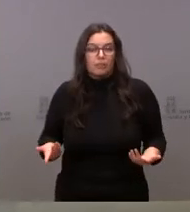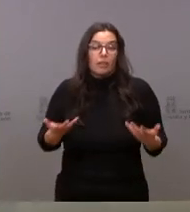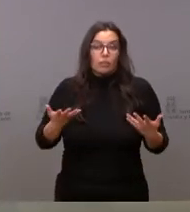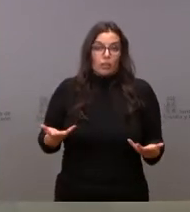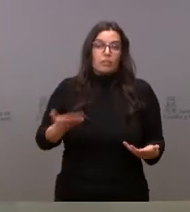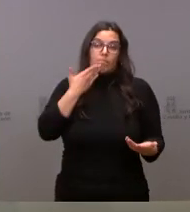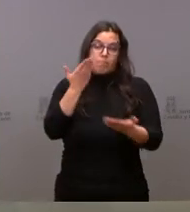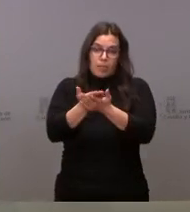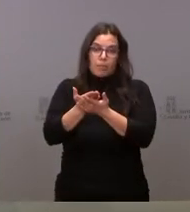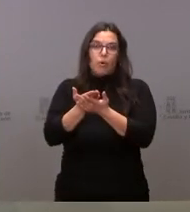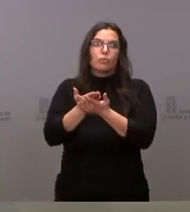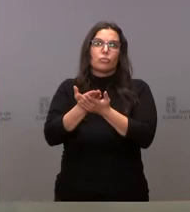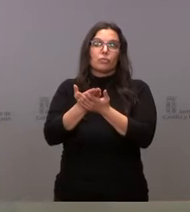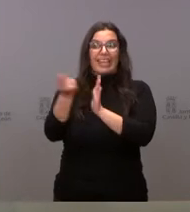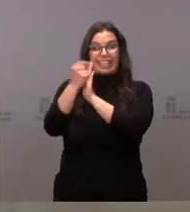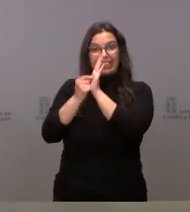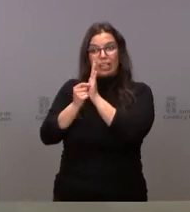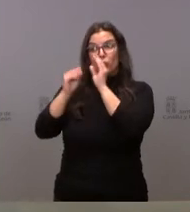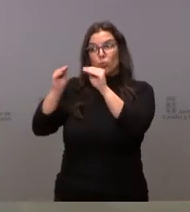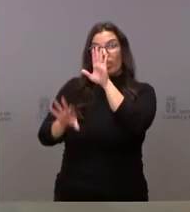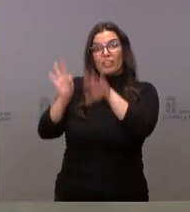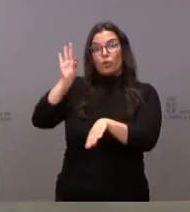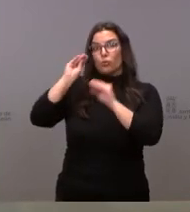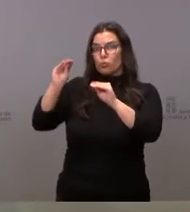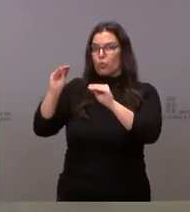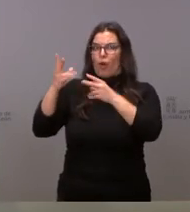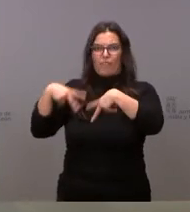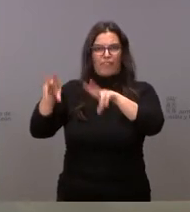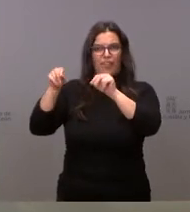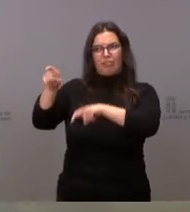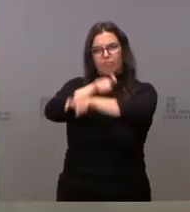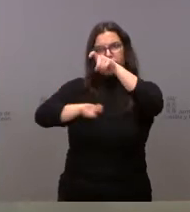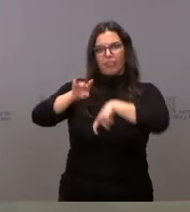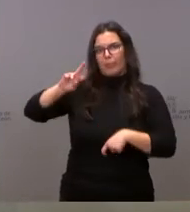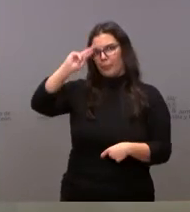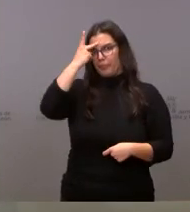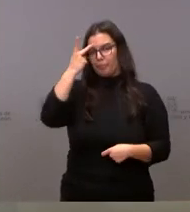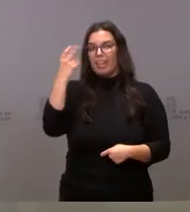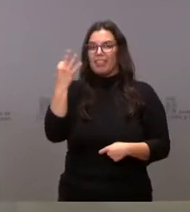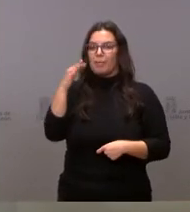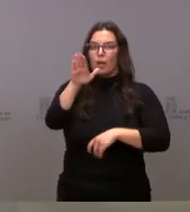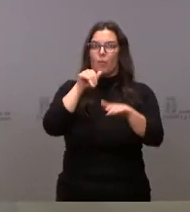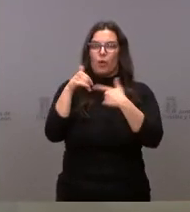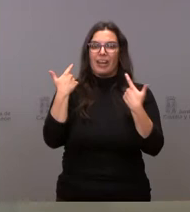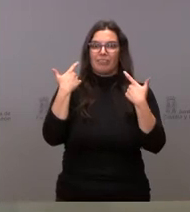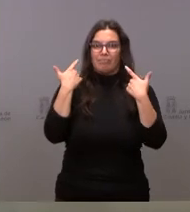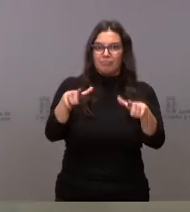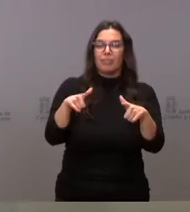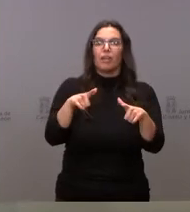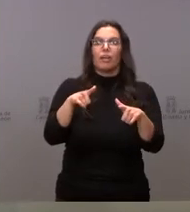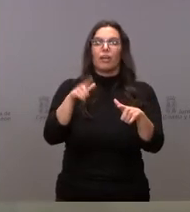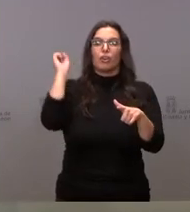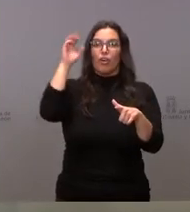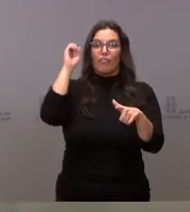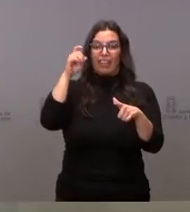tanto pedimos la retirada de esa decisión que se convoque la conferencia sectorial de asuntos de empleo